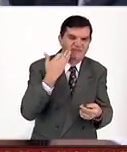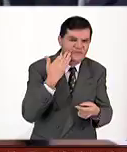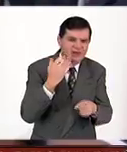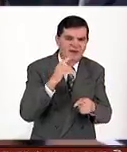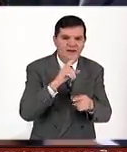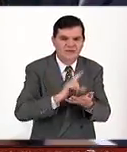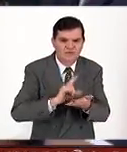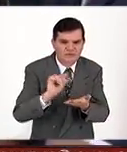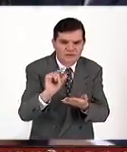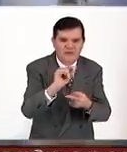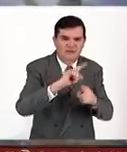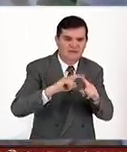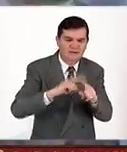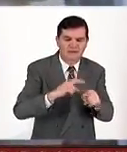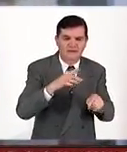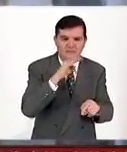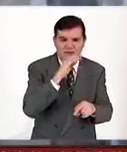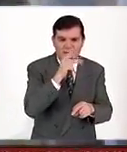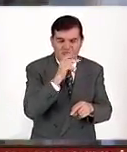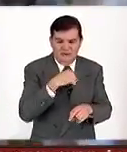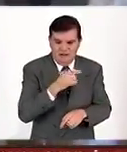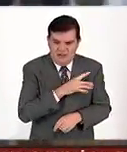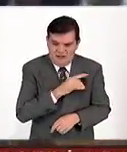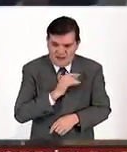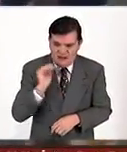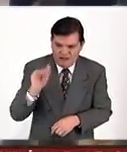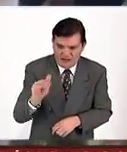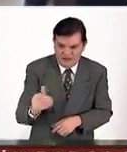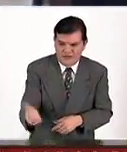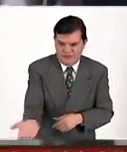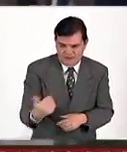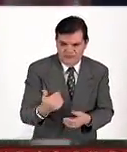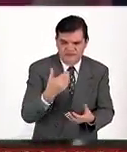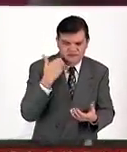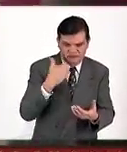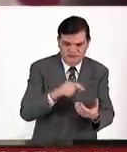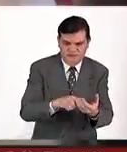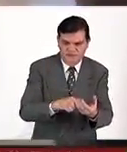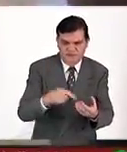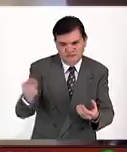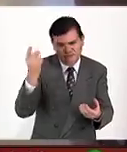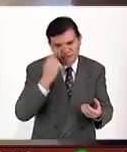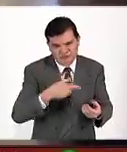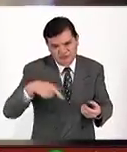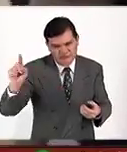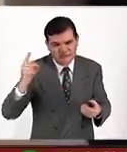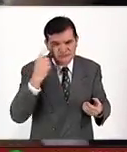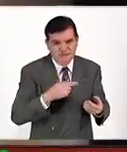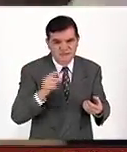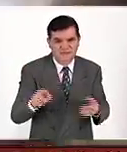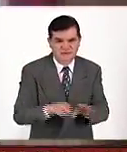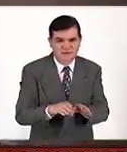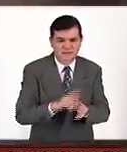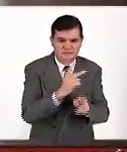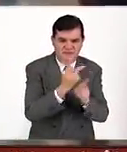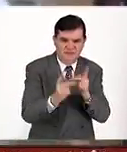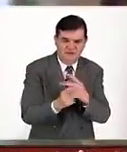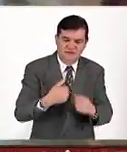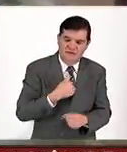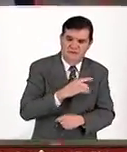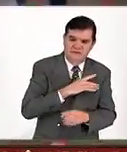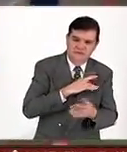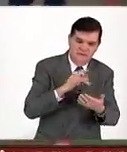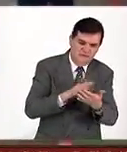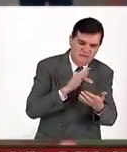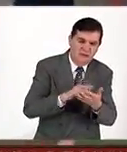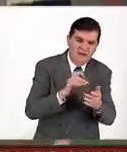sociales. Mamás que tienen temor a decirle a su hijo, dame el celular, es hora de dormir. Un preparatoriano, ¿no? Está